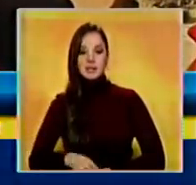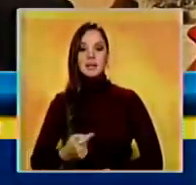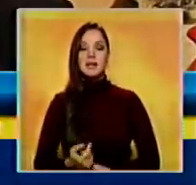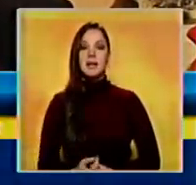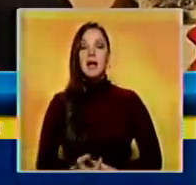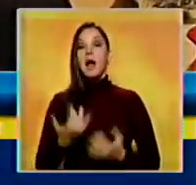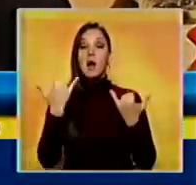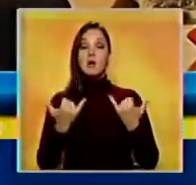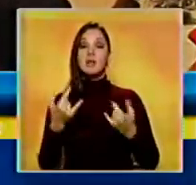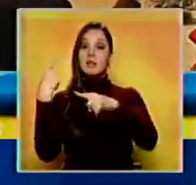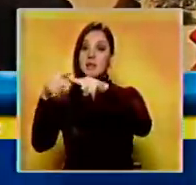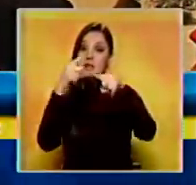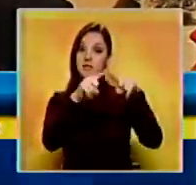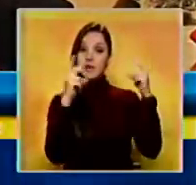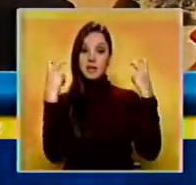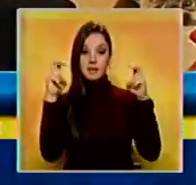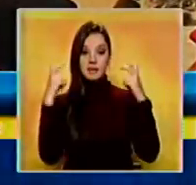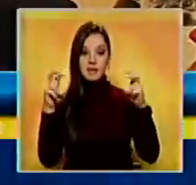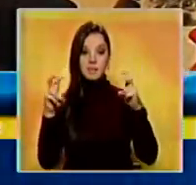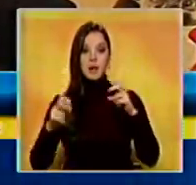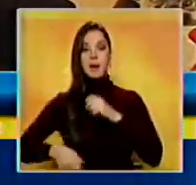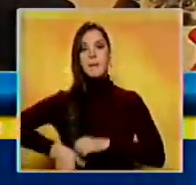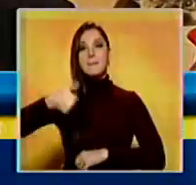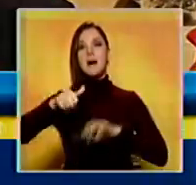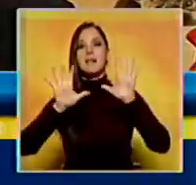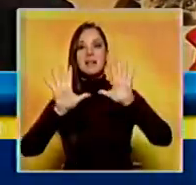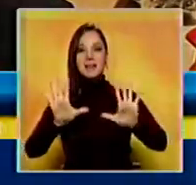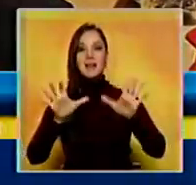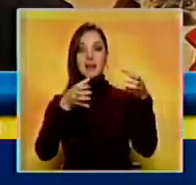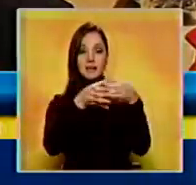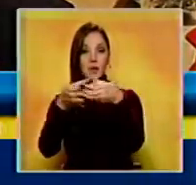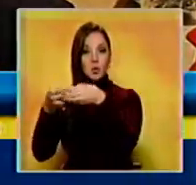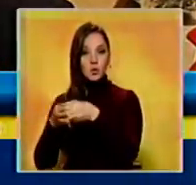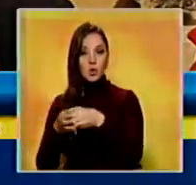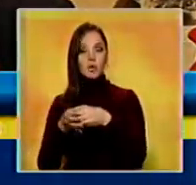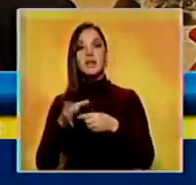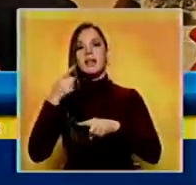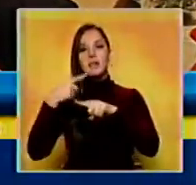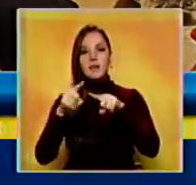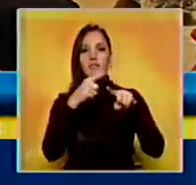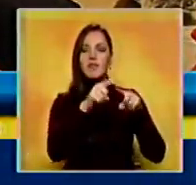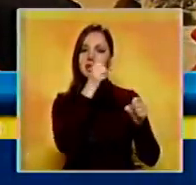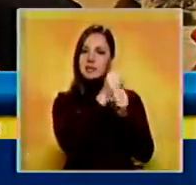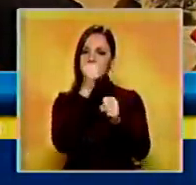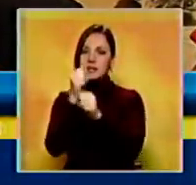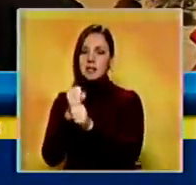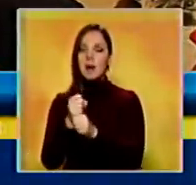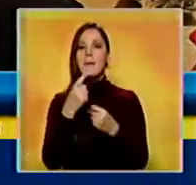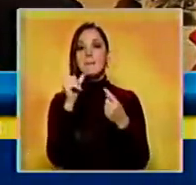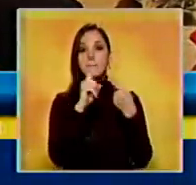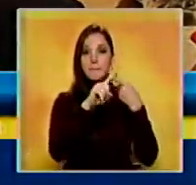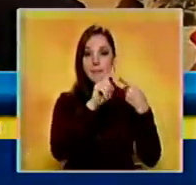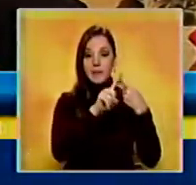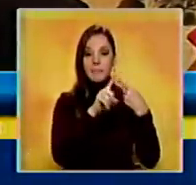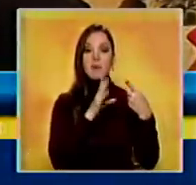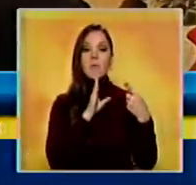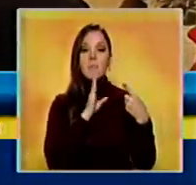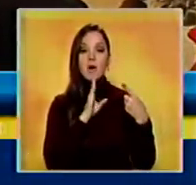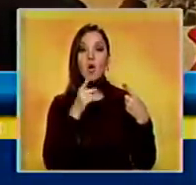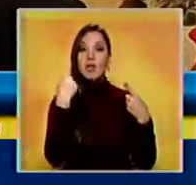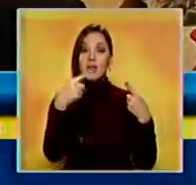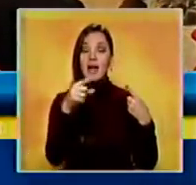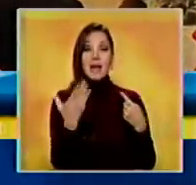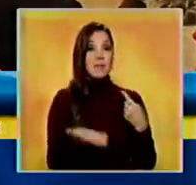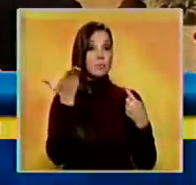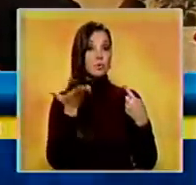distintos temas. Más de 10 reuniones sostuvimos en esta jornada de trabajo. Trabajamos primero con el sector financiero, con los más importantes bancos que